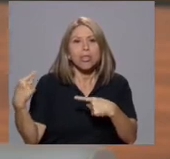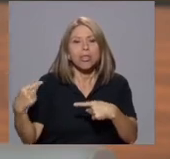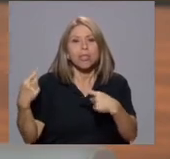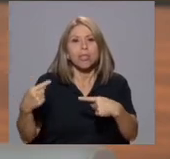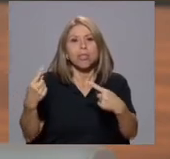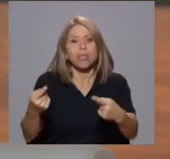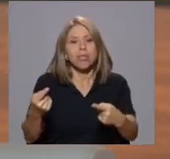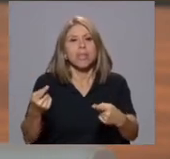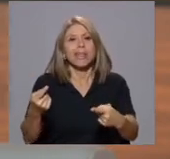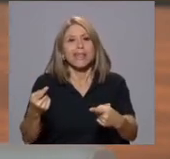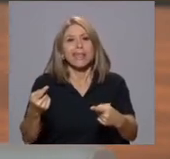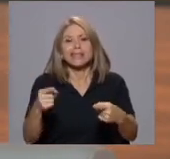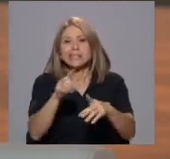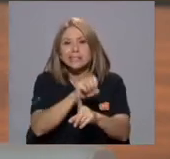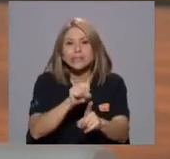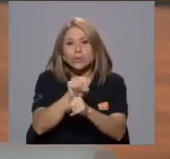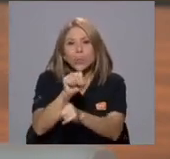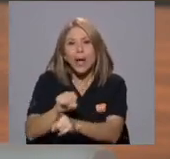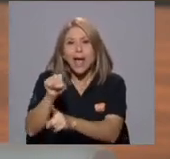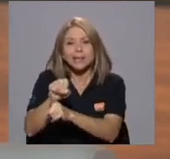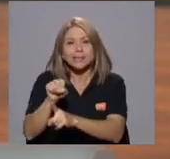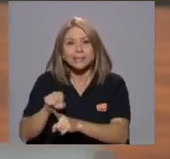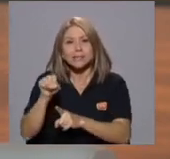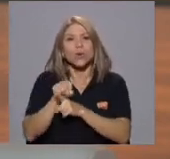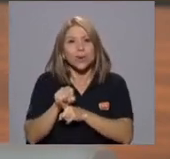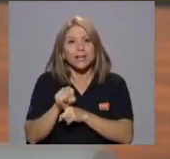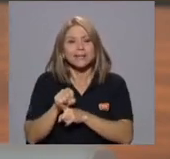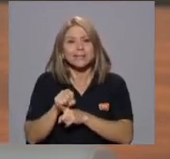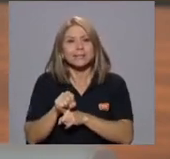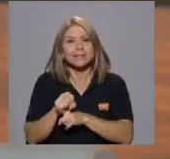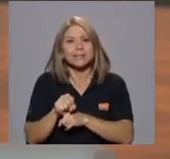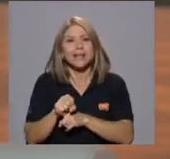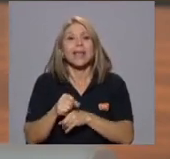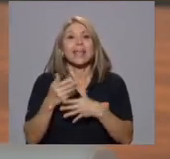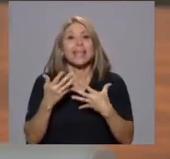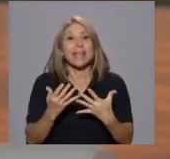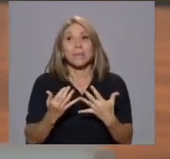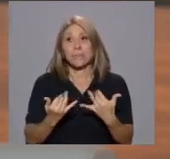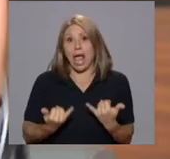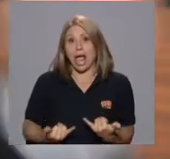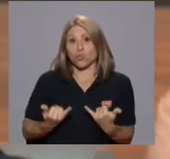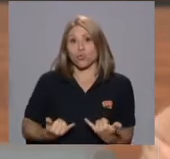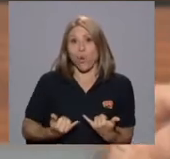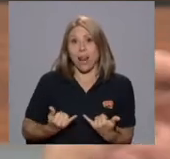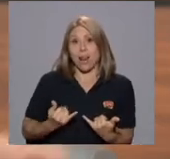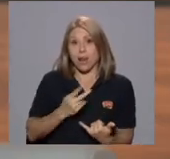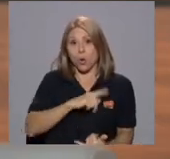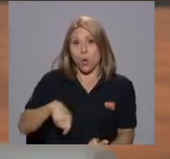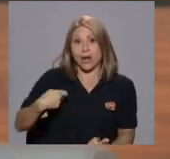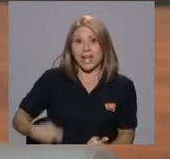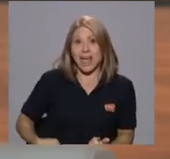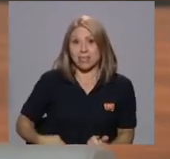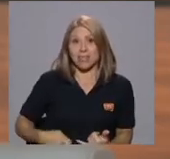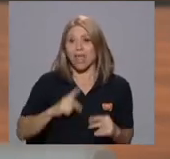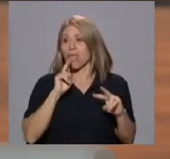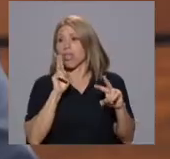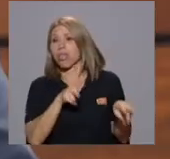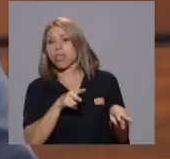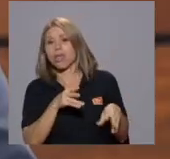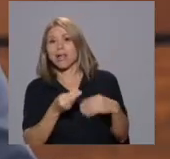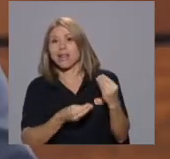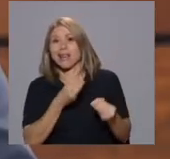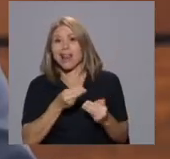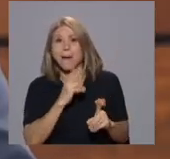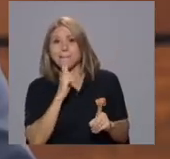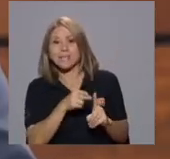de situaciones que sitúan al actual gobernante al margen de esa misma constitución. Asamblea Constituyente,